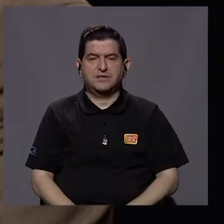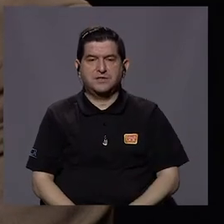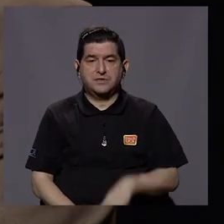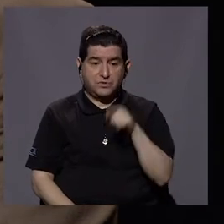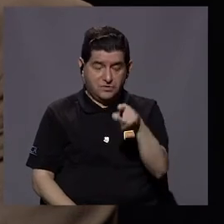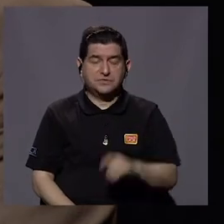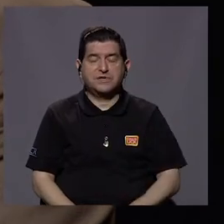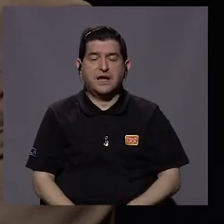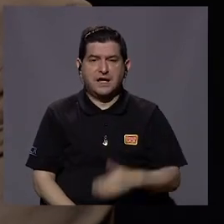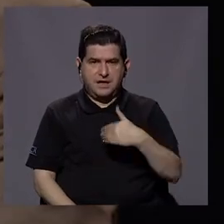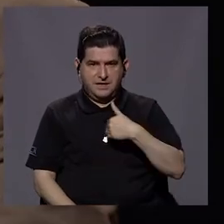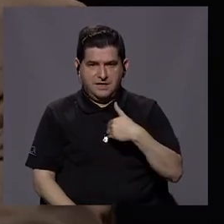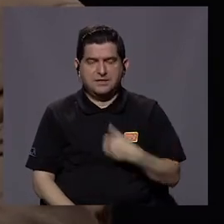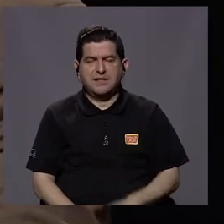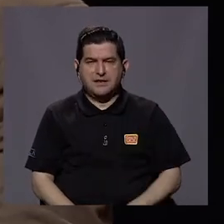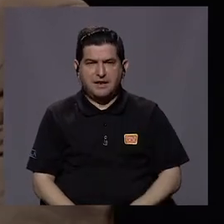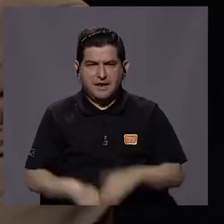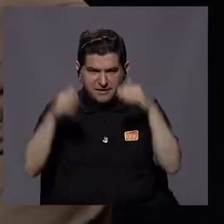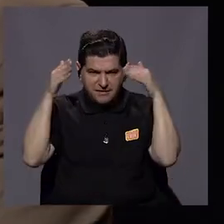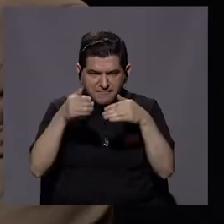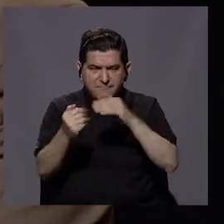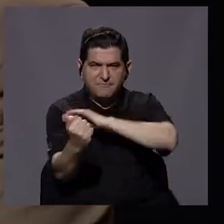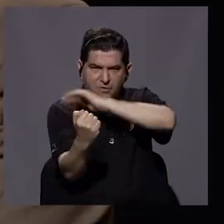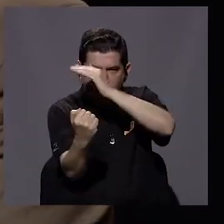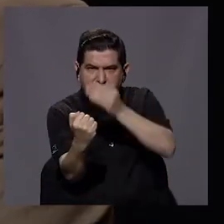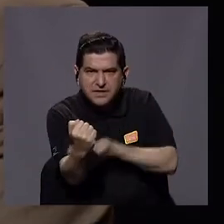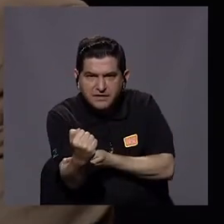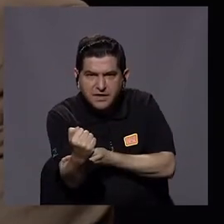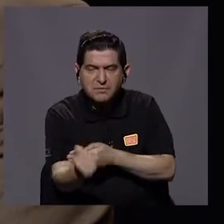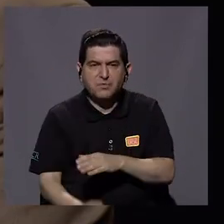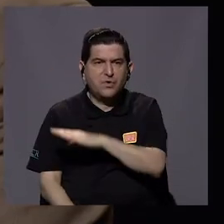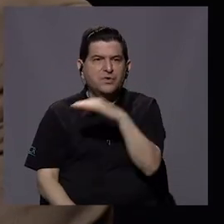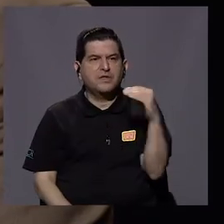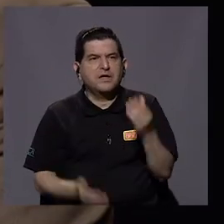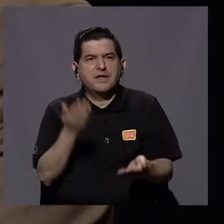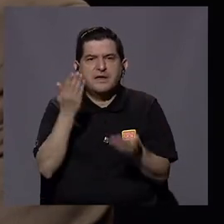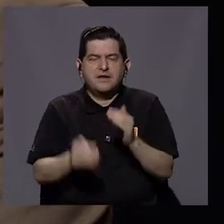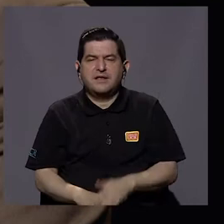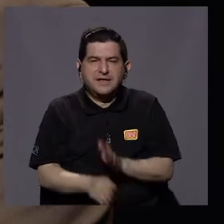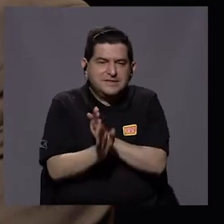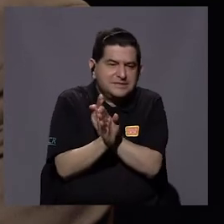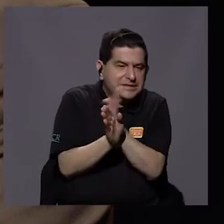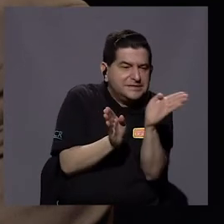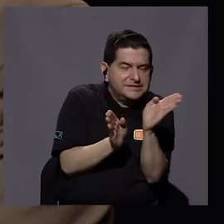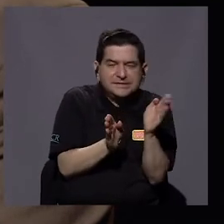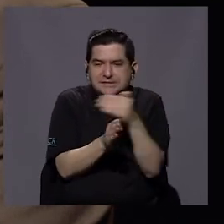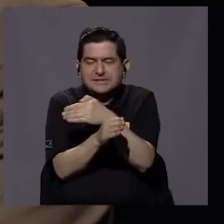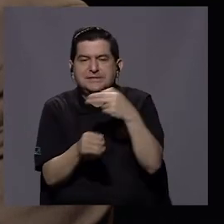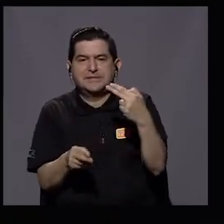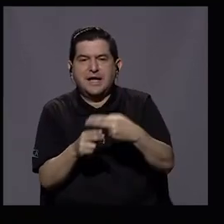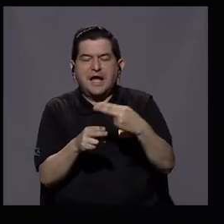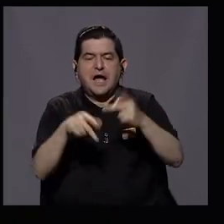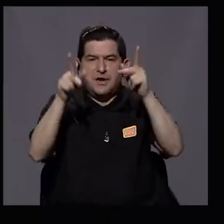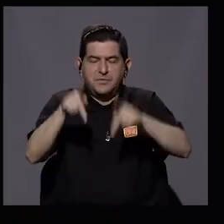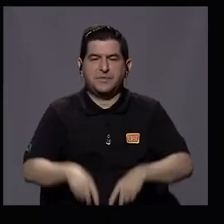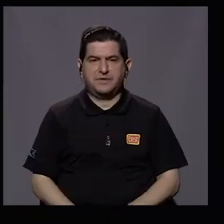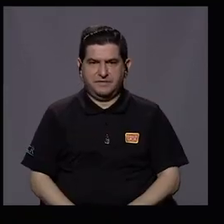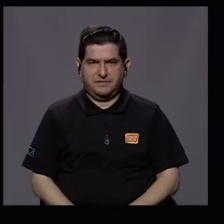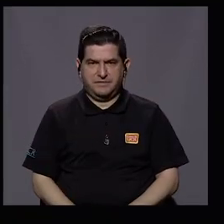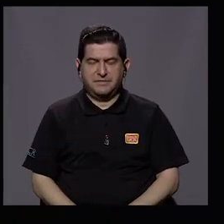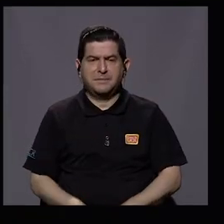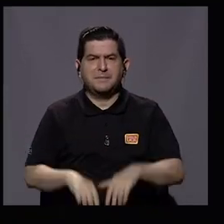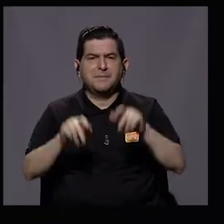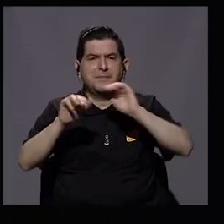una concentración del poder y un posible, digamos, un posible sesgo a la hora de nombrar a las personas adecuadas. Para que nuestra